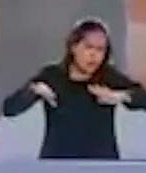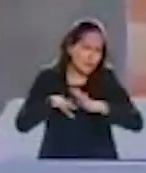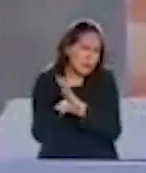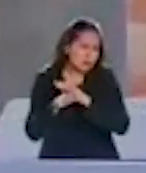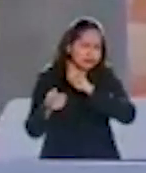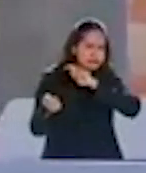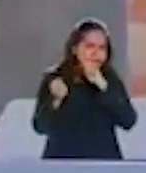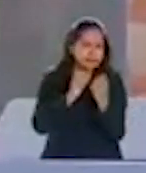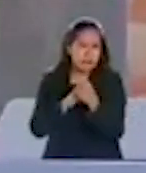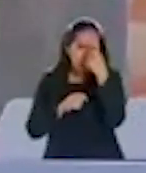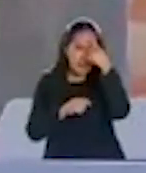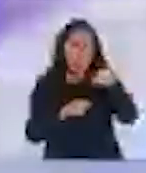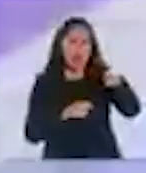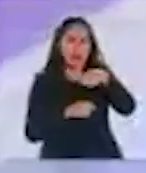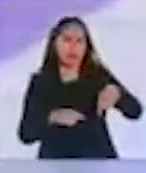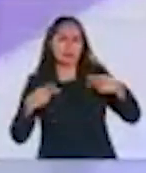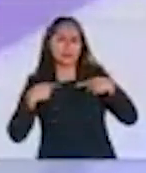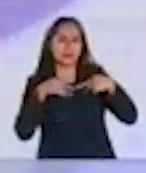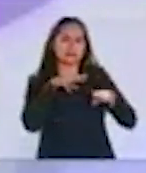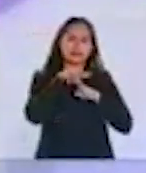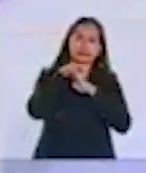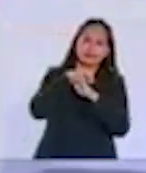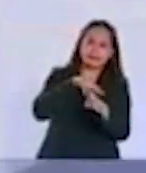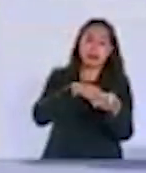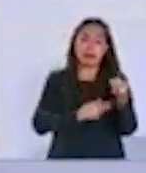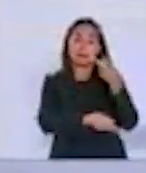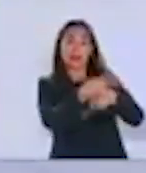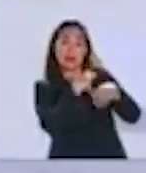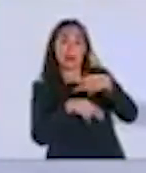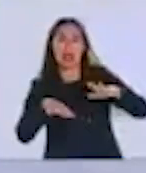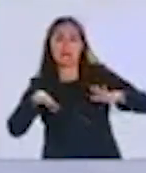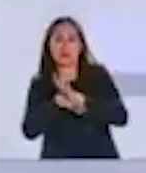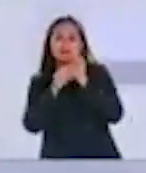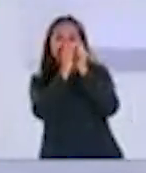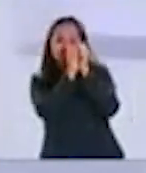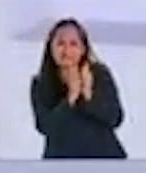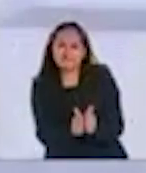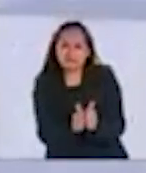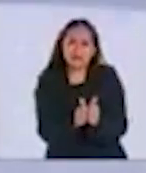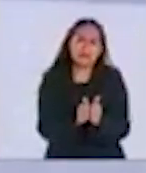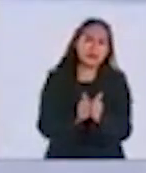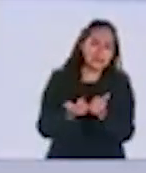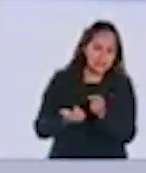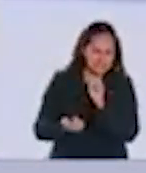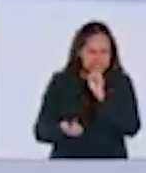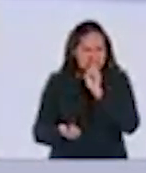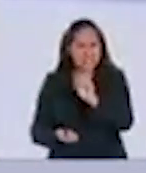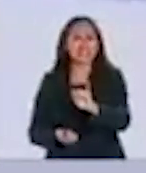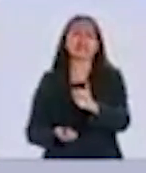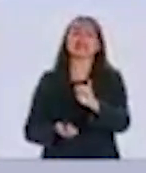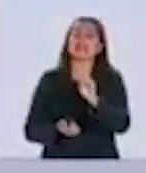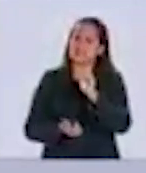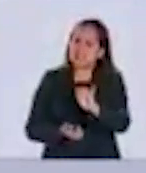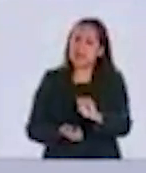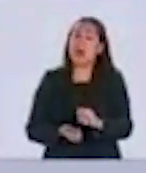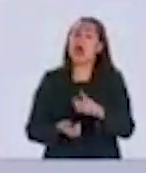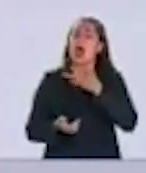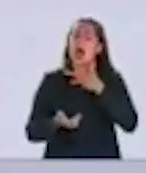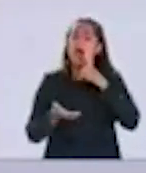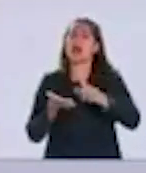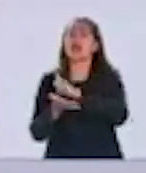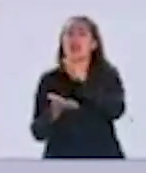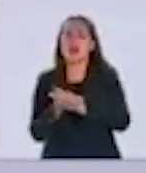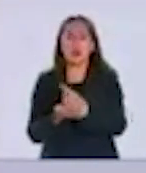centroamericanos sí por supuesto que sí tendremos una ley elemental tratemos al prójimo